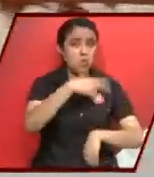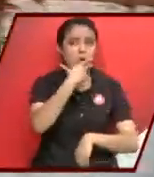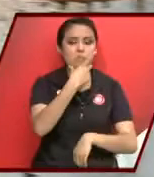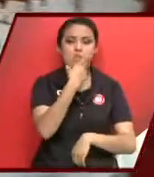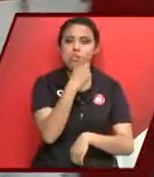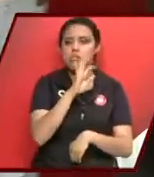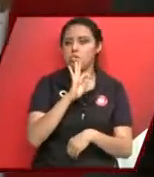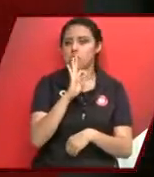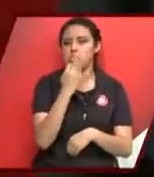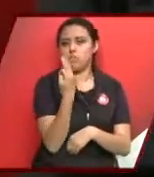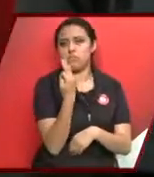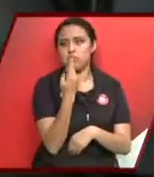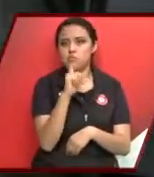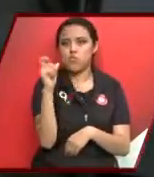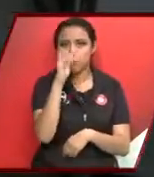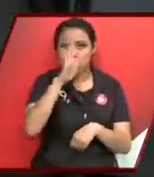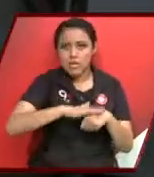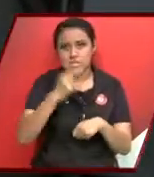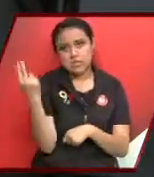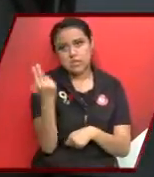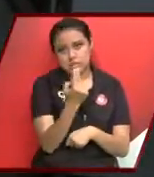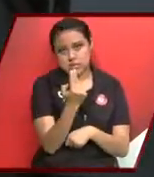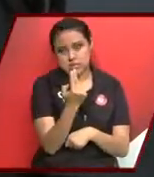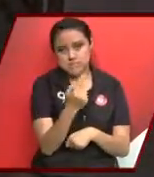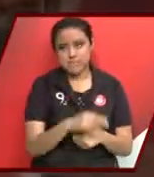la espalda cuando más lo necesitaba?